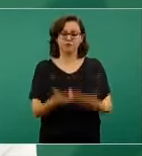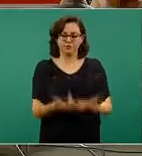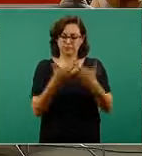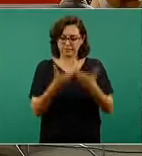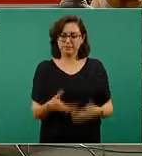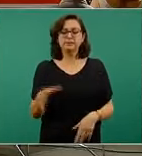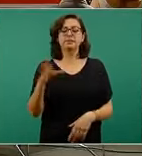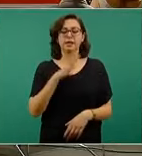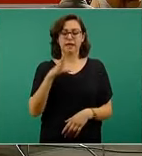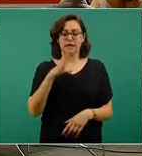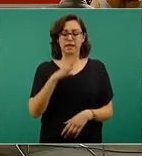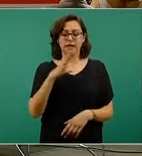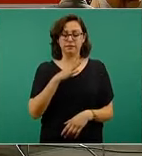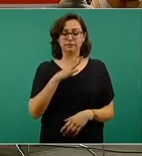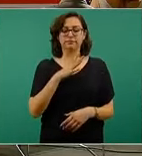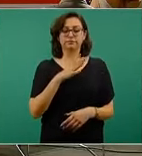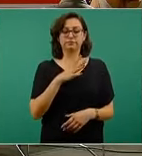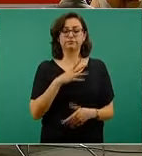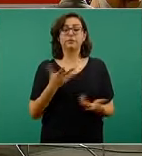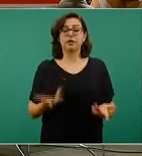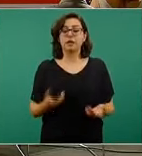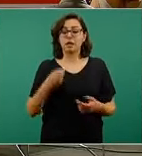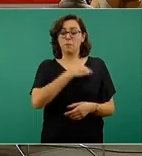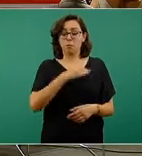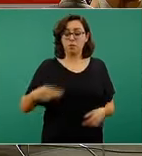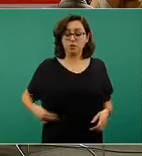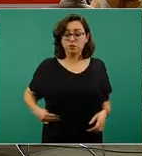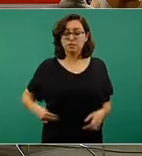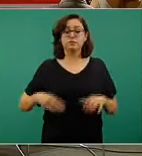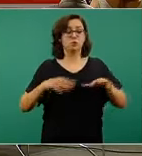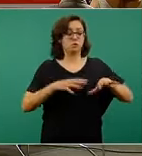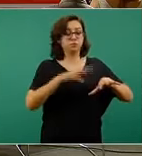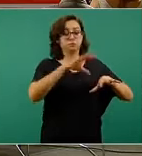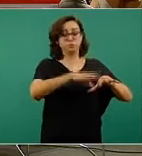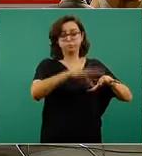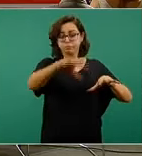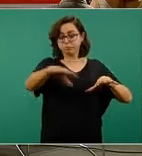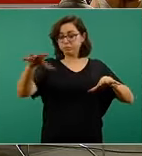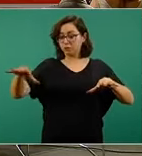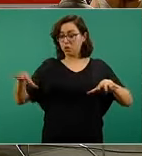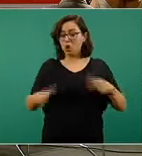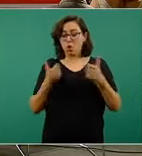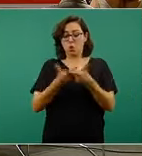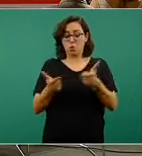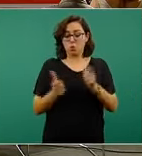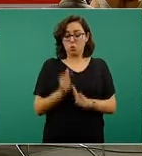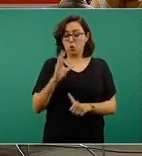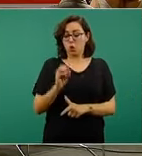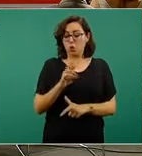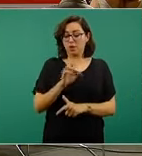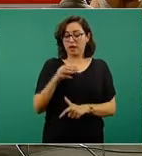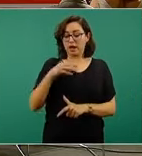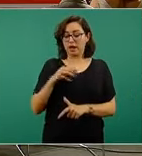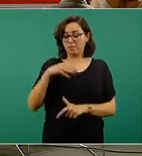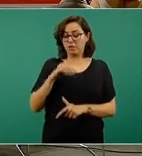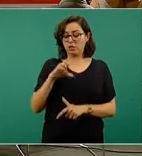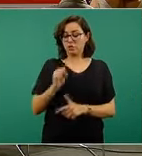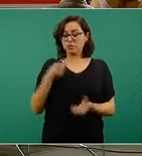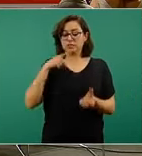Y en el trabajo de organización territorial de las brigadas Correcaminos están conformadas por 12